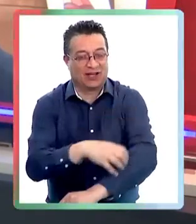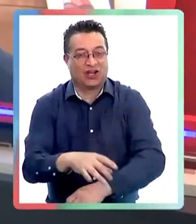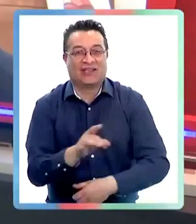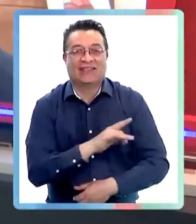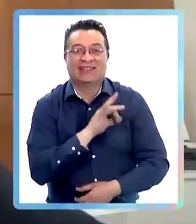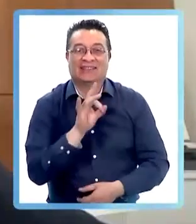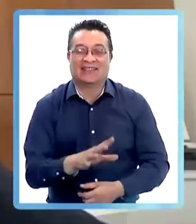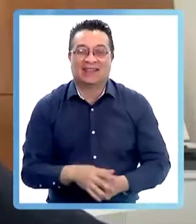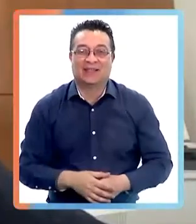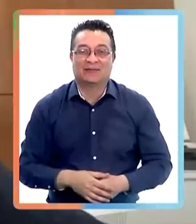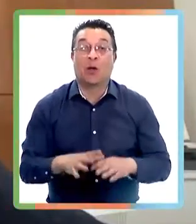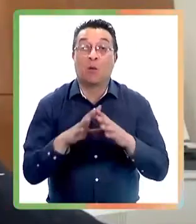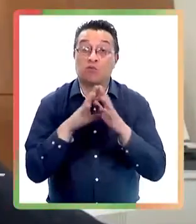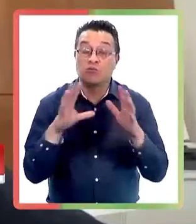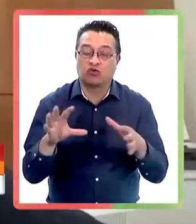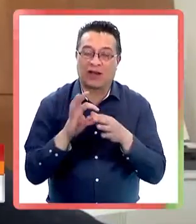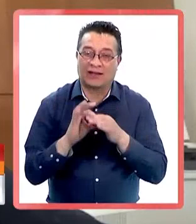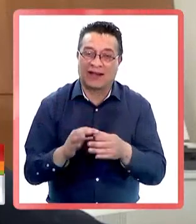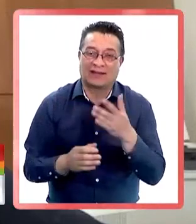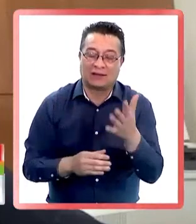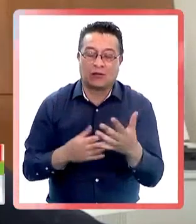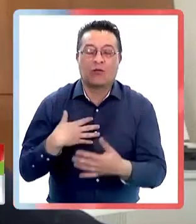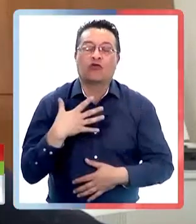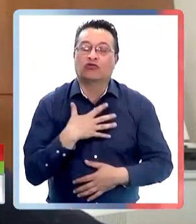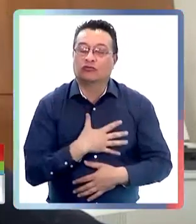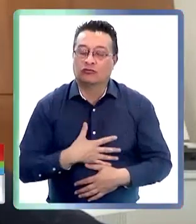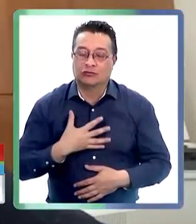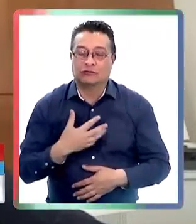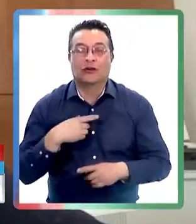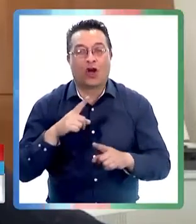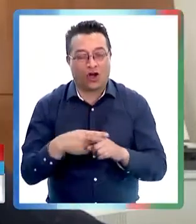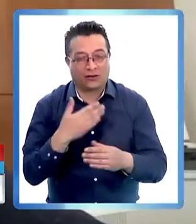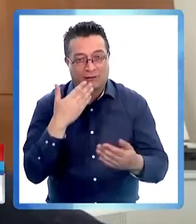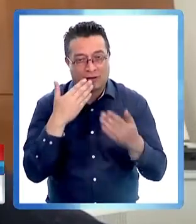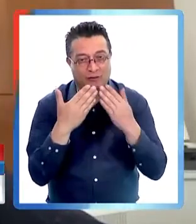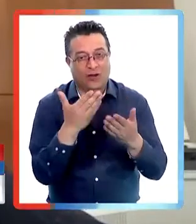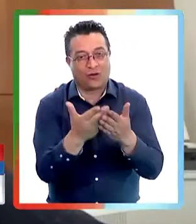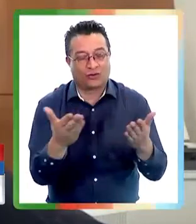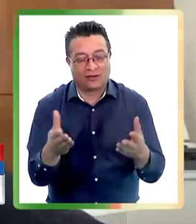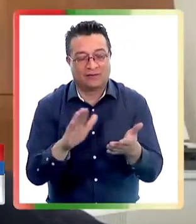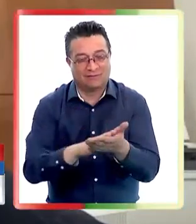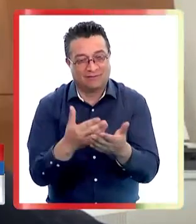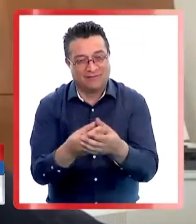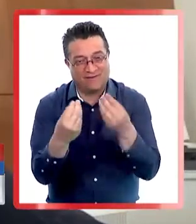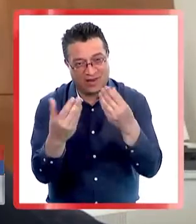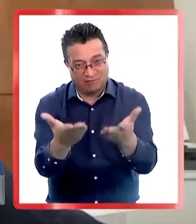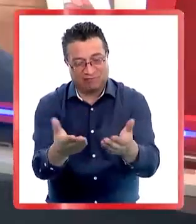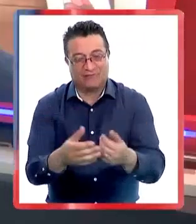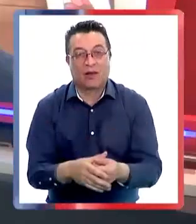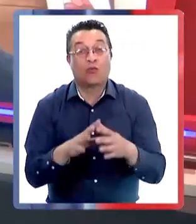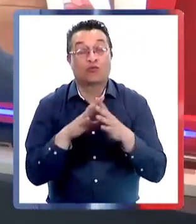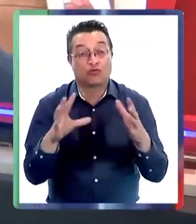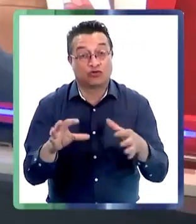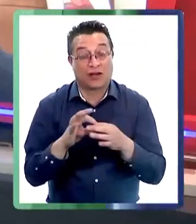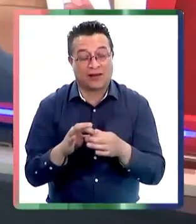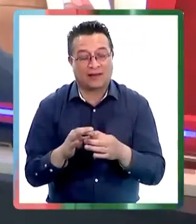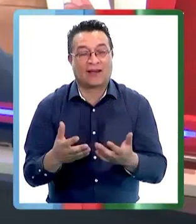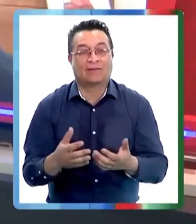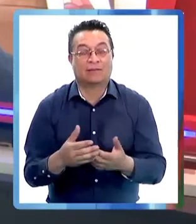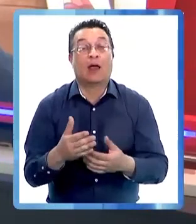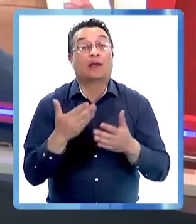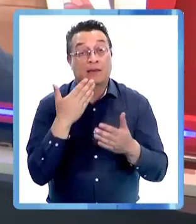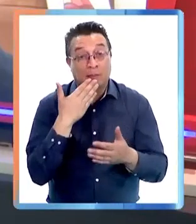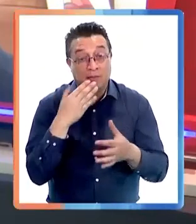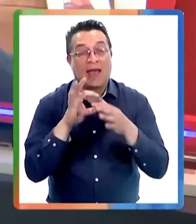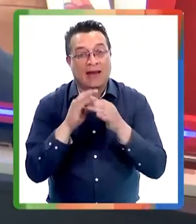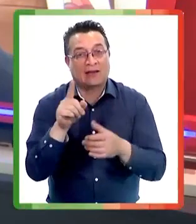país. Muchas gracias, Francisco, y un gusto nuevamente estar con ustedes. Que estén muy bien. Muchas gracias igualmente. Y